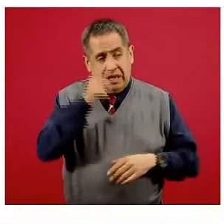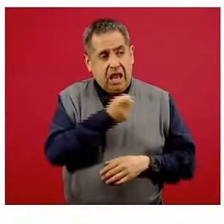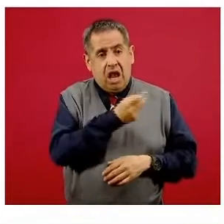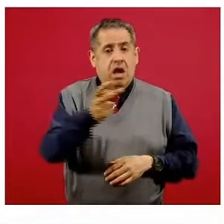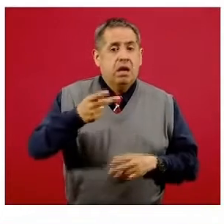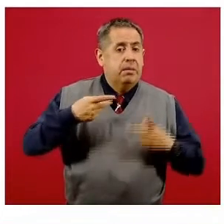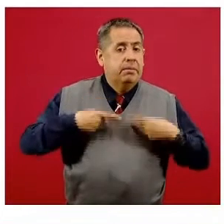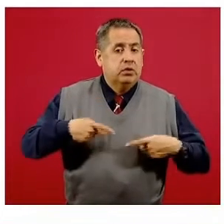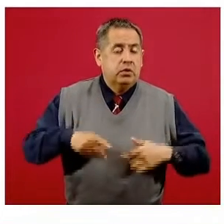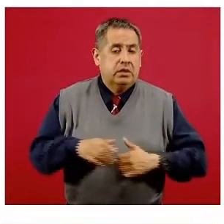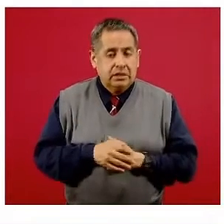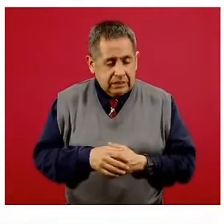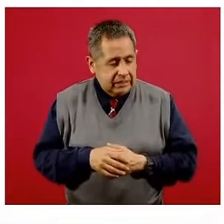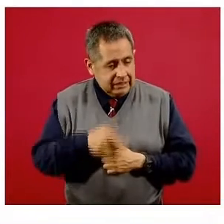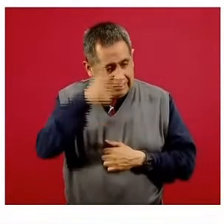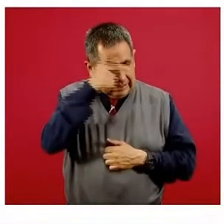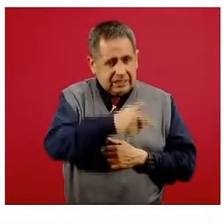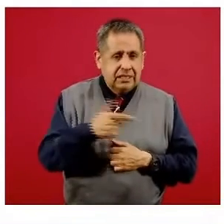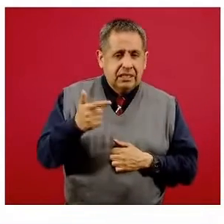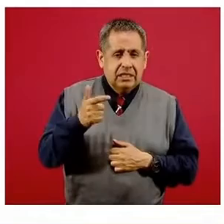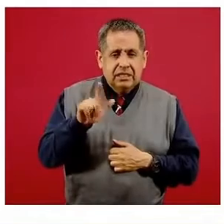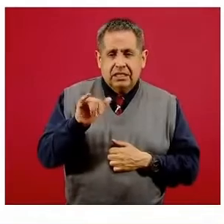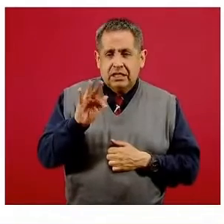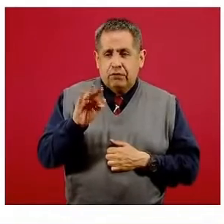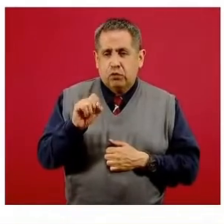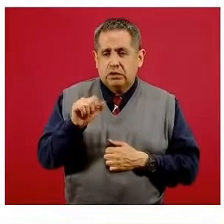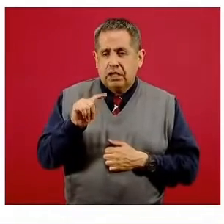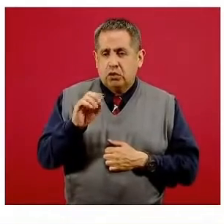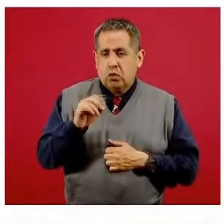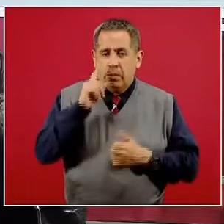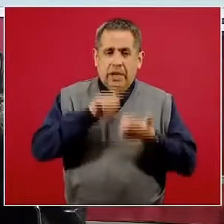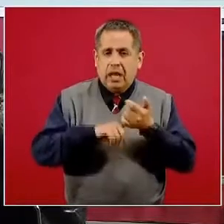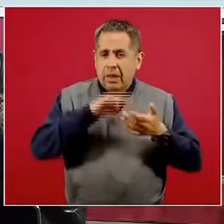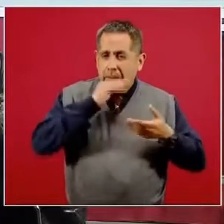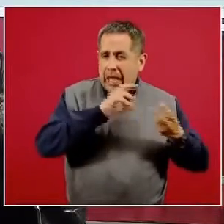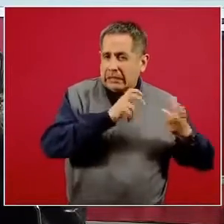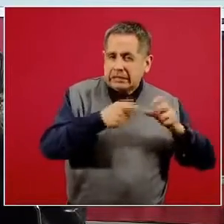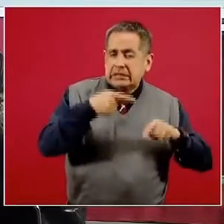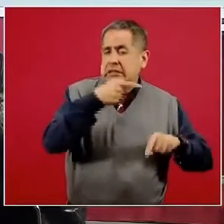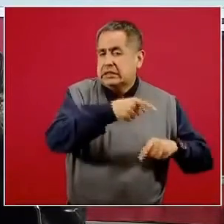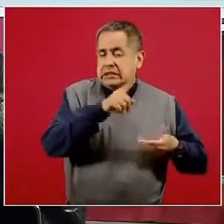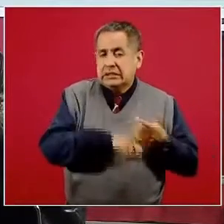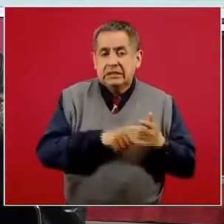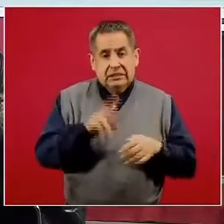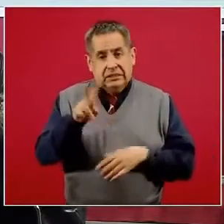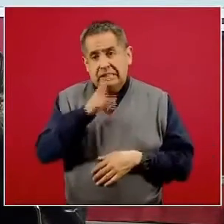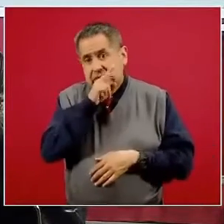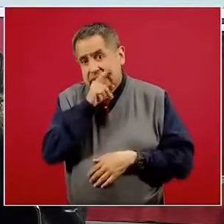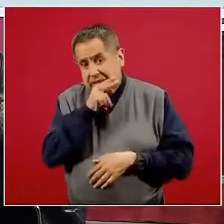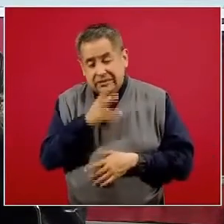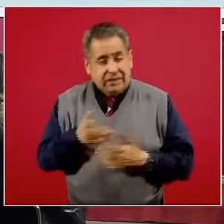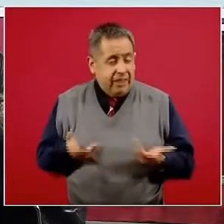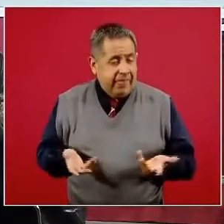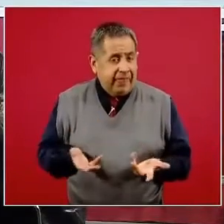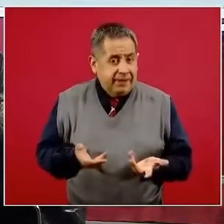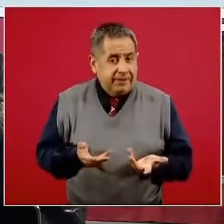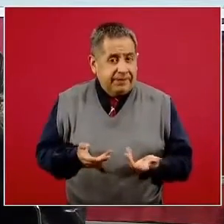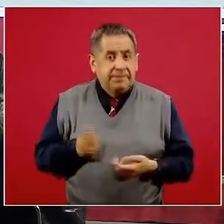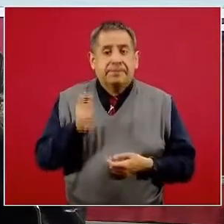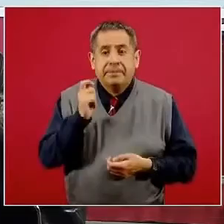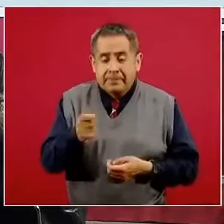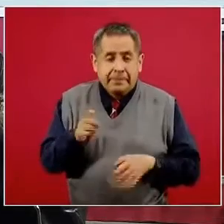Esta presencia de transgénicos y glifosato en alimentos derivados del maíz es muy preocupante, pero lo es aún